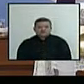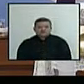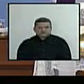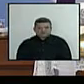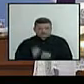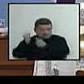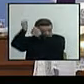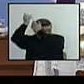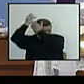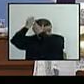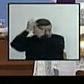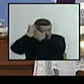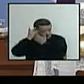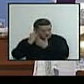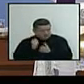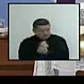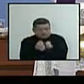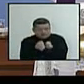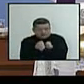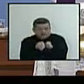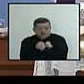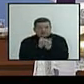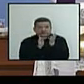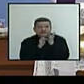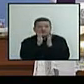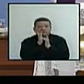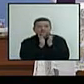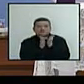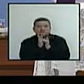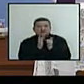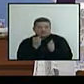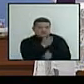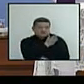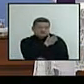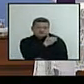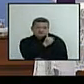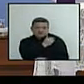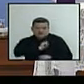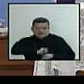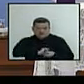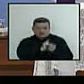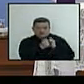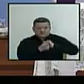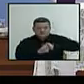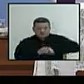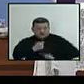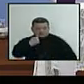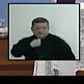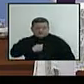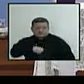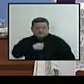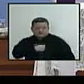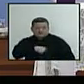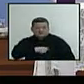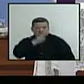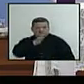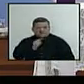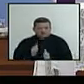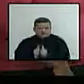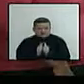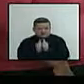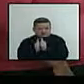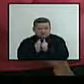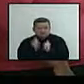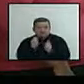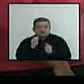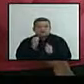La gracia y el amor de Jesucristo, que nos llama a la conversión, estén con todos